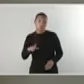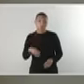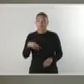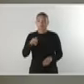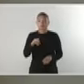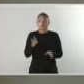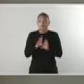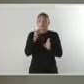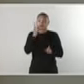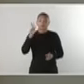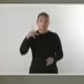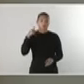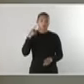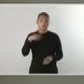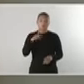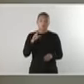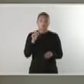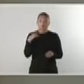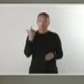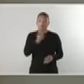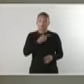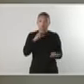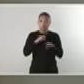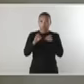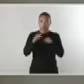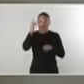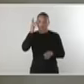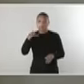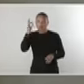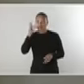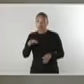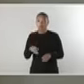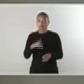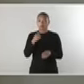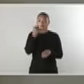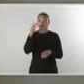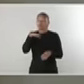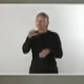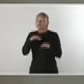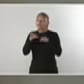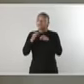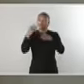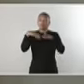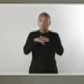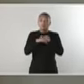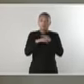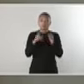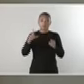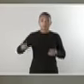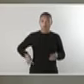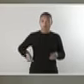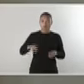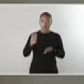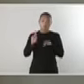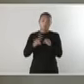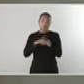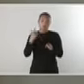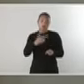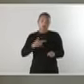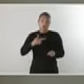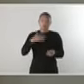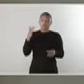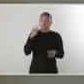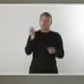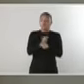puro huevonazo que no les gusta trabajar andan de hueso en hueso porque así están acostumbrados a andar en Suburban blindadas andar